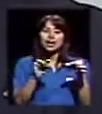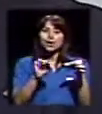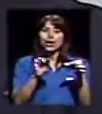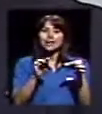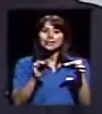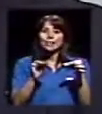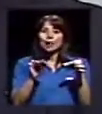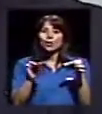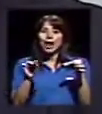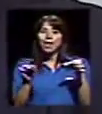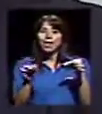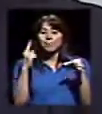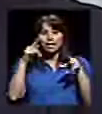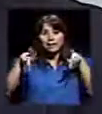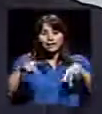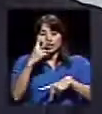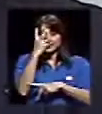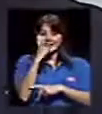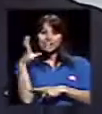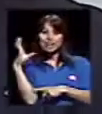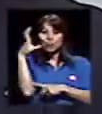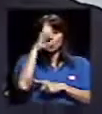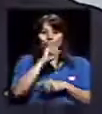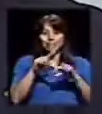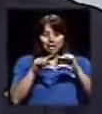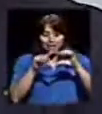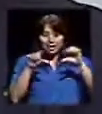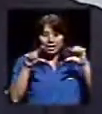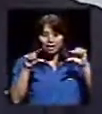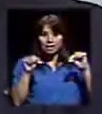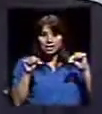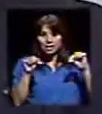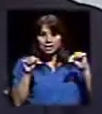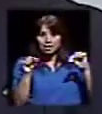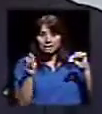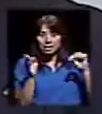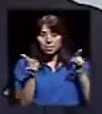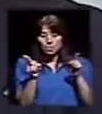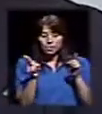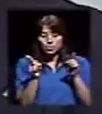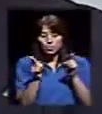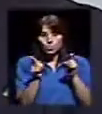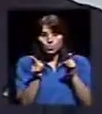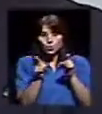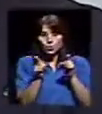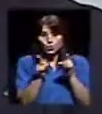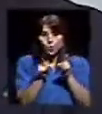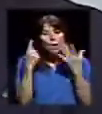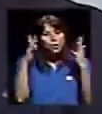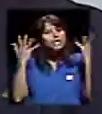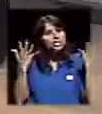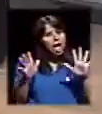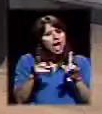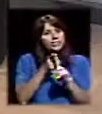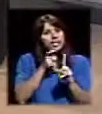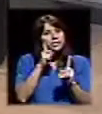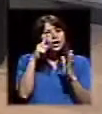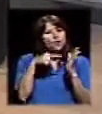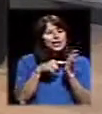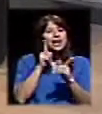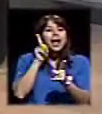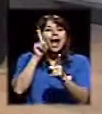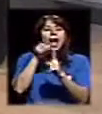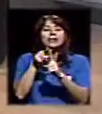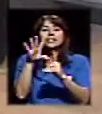no vidente poder identificar los billetes, porque ya hay denominaciones desde los 1.000 colones hasta los